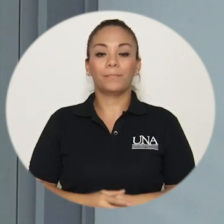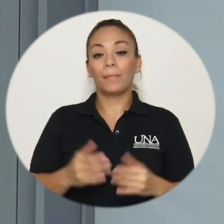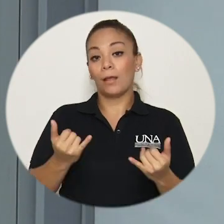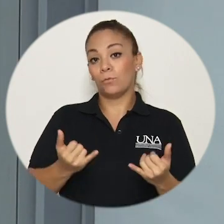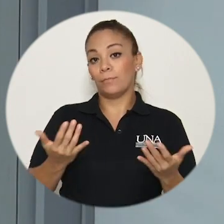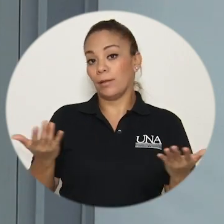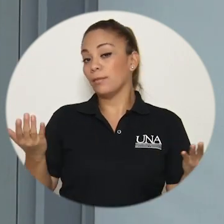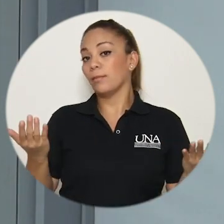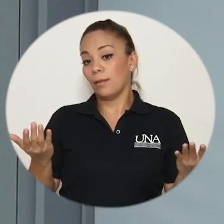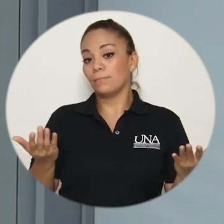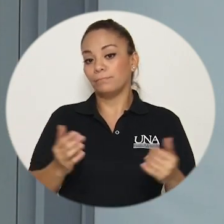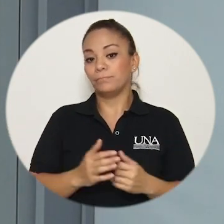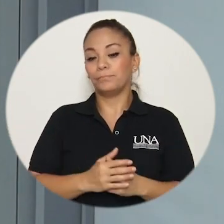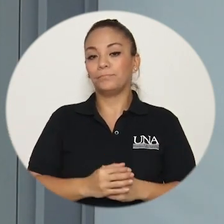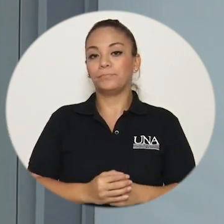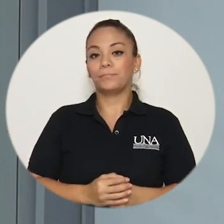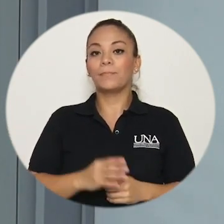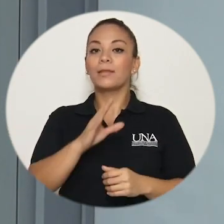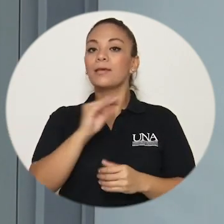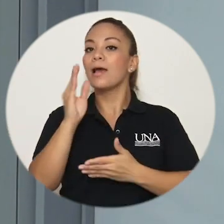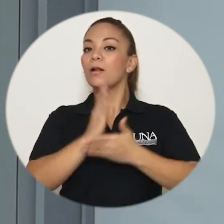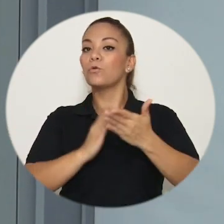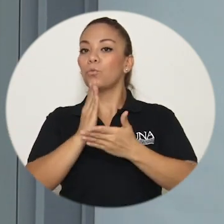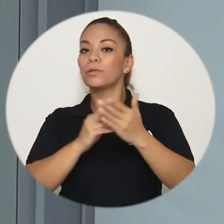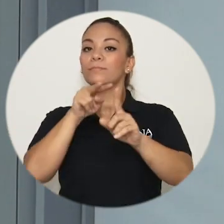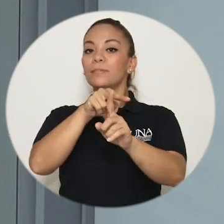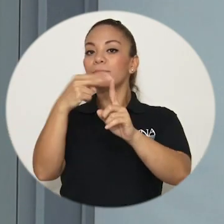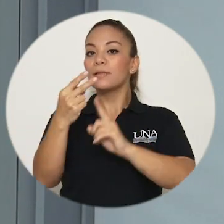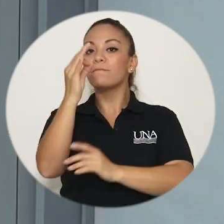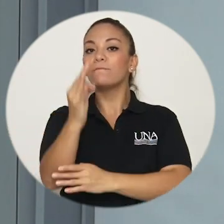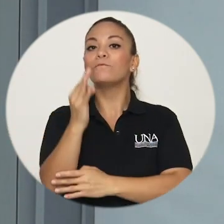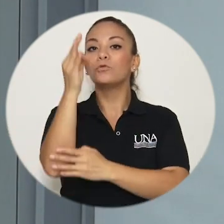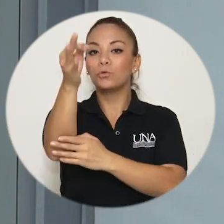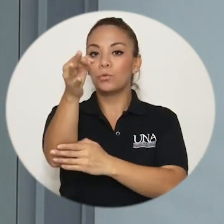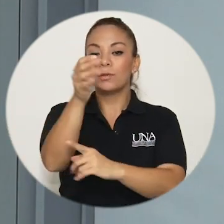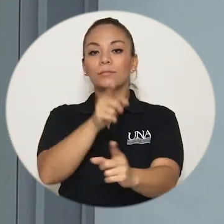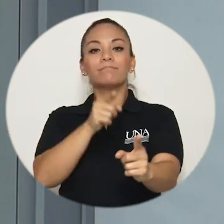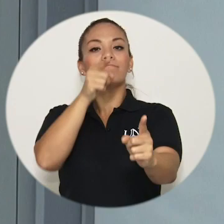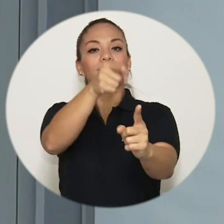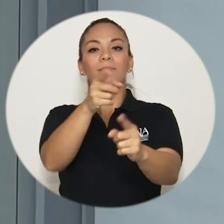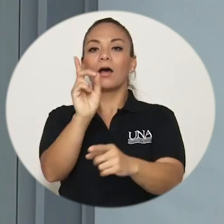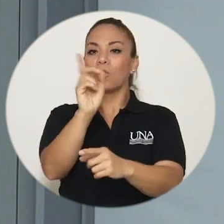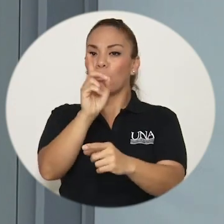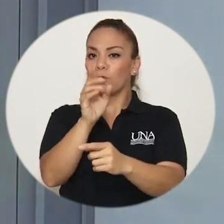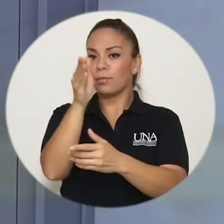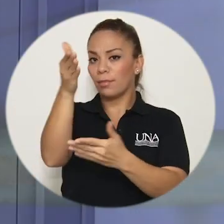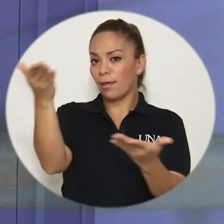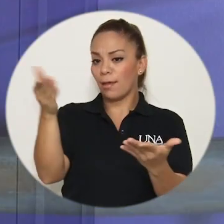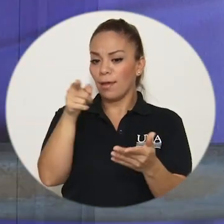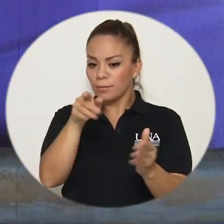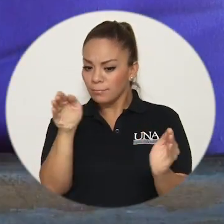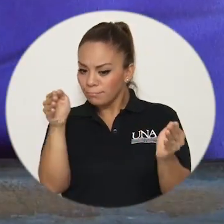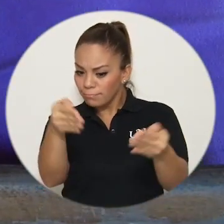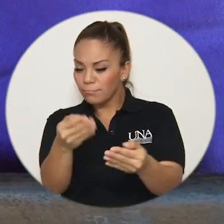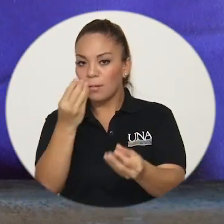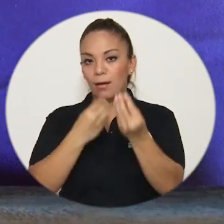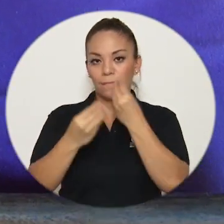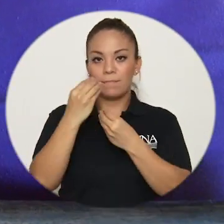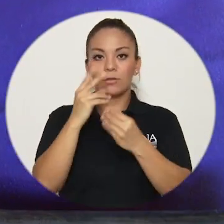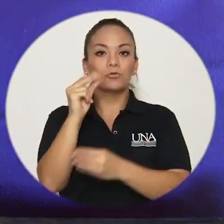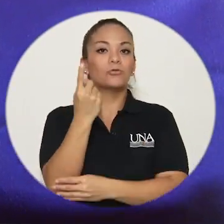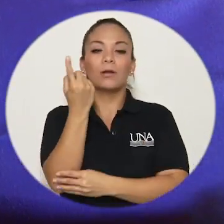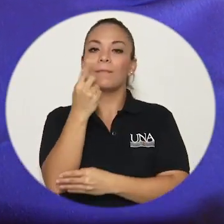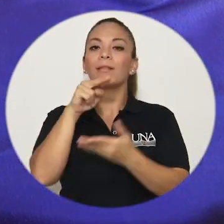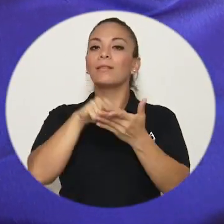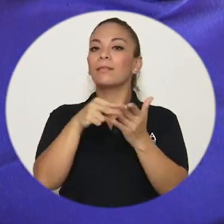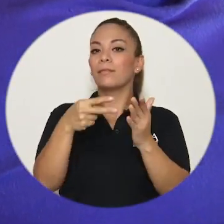en la actualidad y algunas perspectivas futuras de hacia dónde va esta concentración de los alimentos, no solo